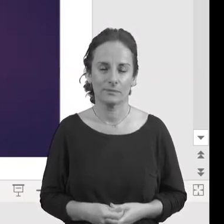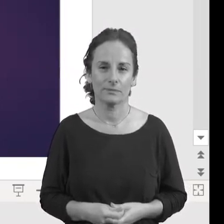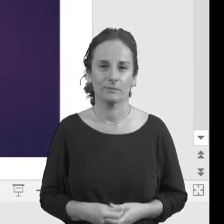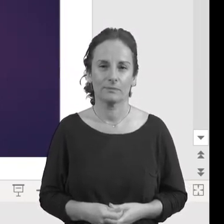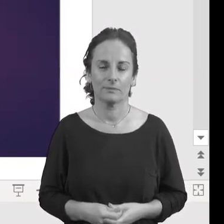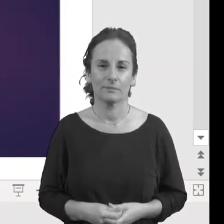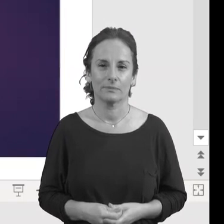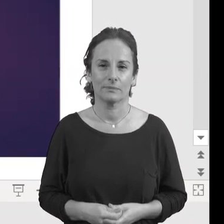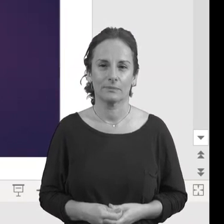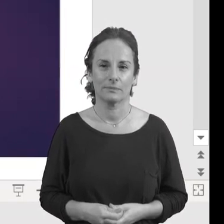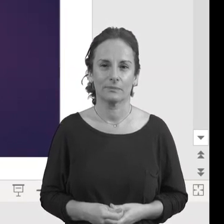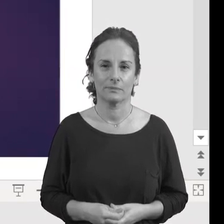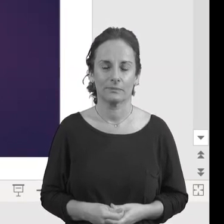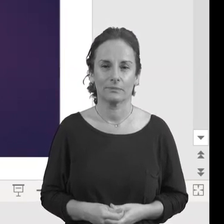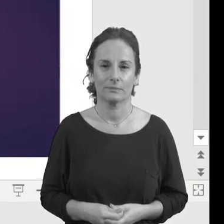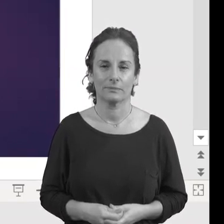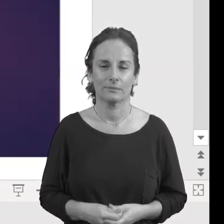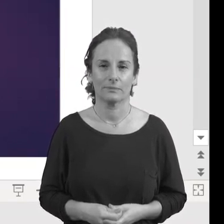Porque la quería poner.